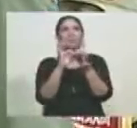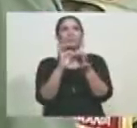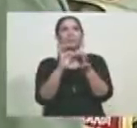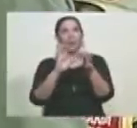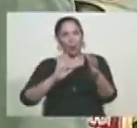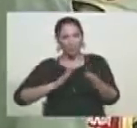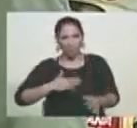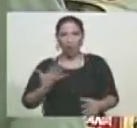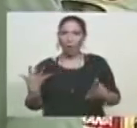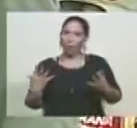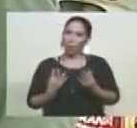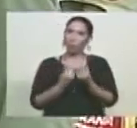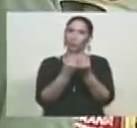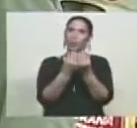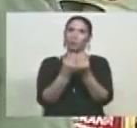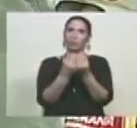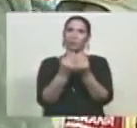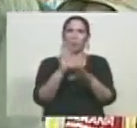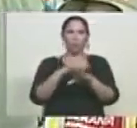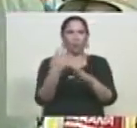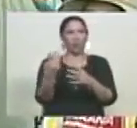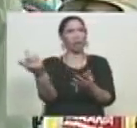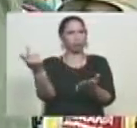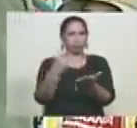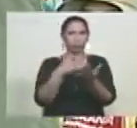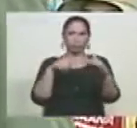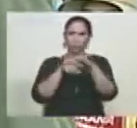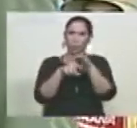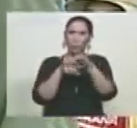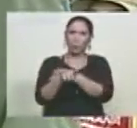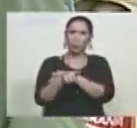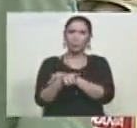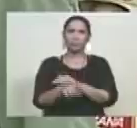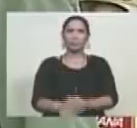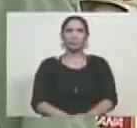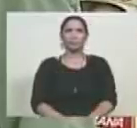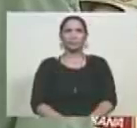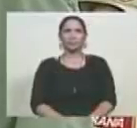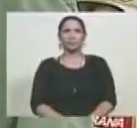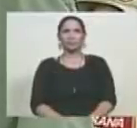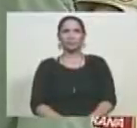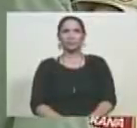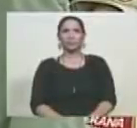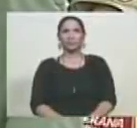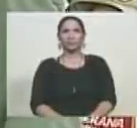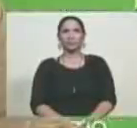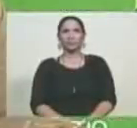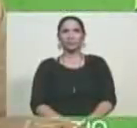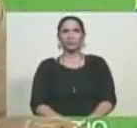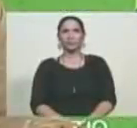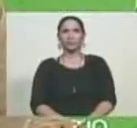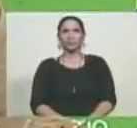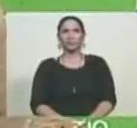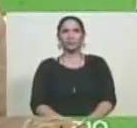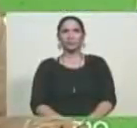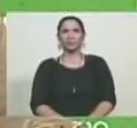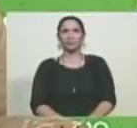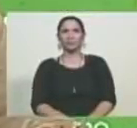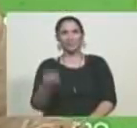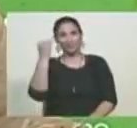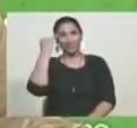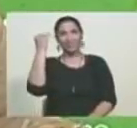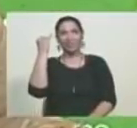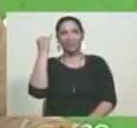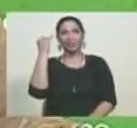poder juntarnos. ¿Y por qué no entraron? Aquí hay espacio para todo. Por detalle, señor compañero. Por detalle. Señor presidente. Viste, viste. Detalle, tipo inteligente,